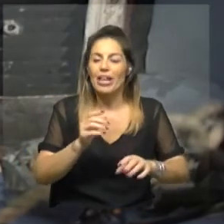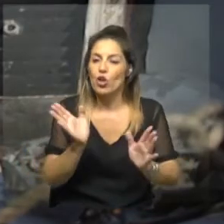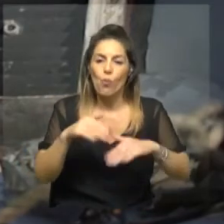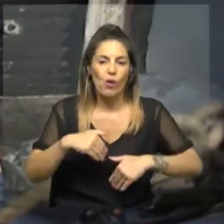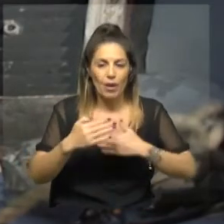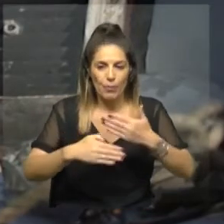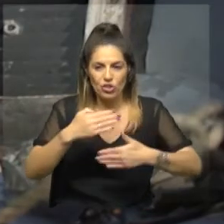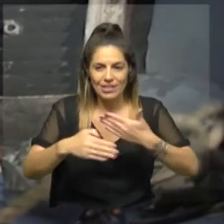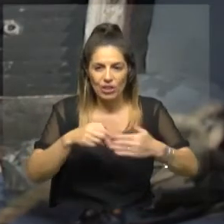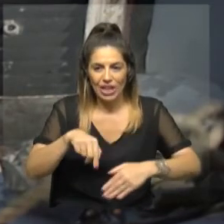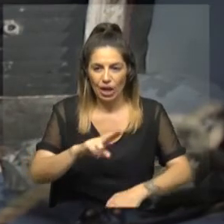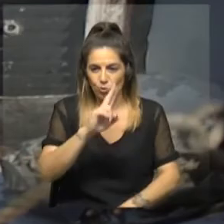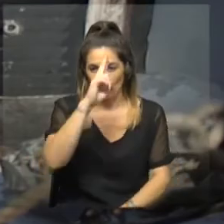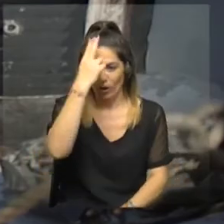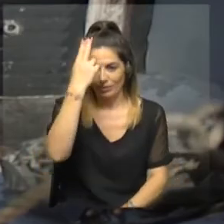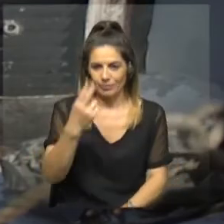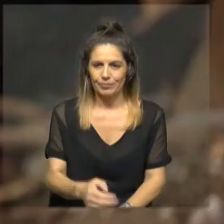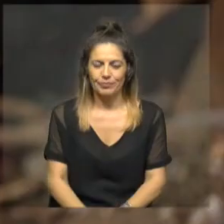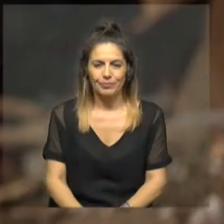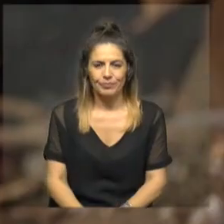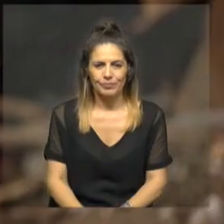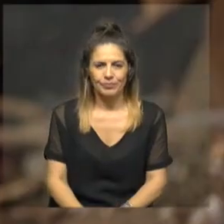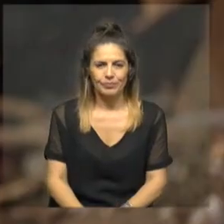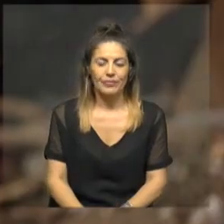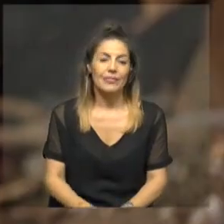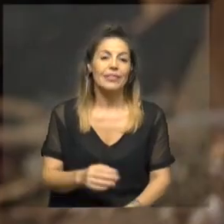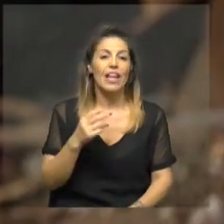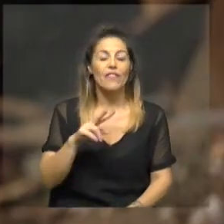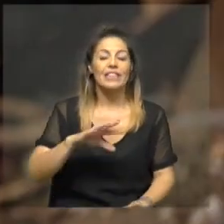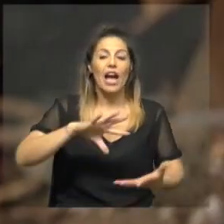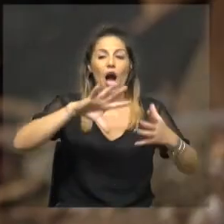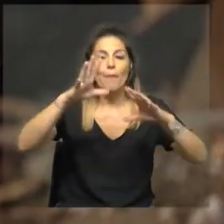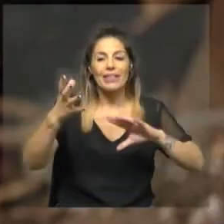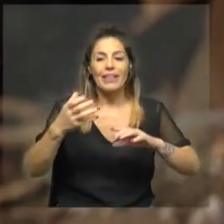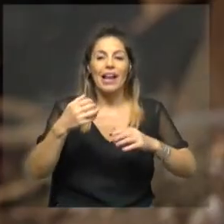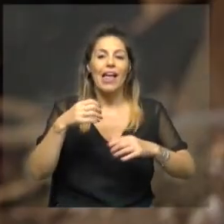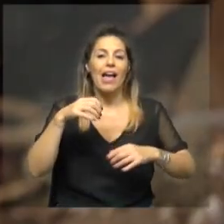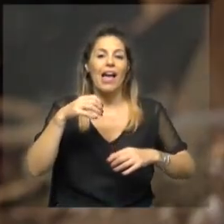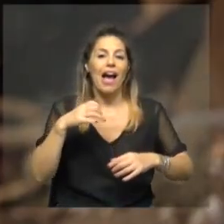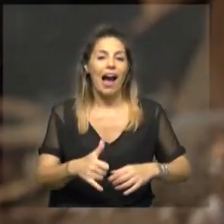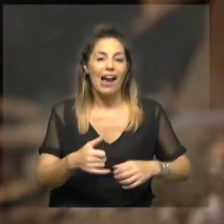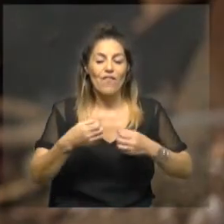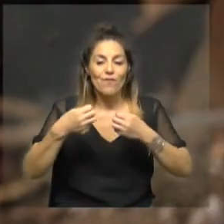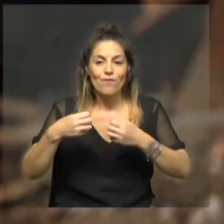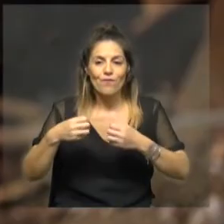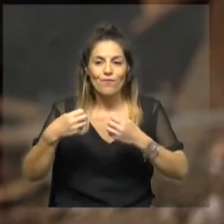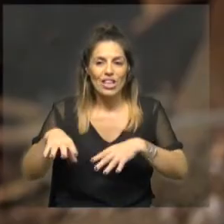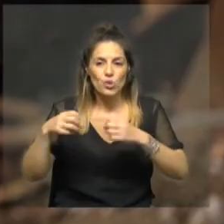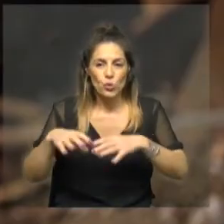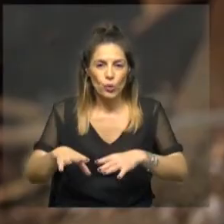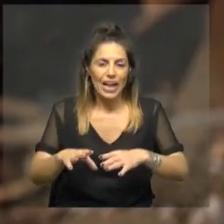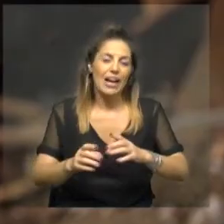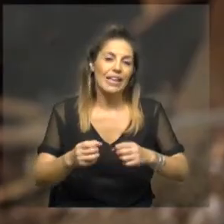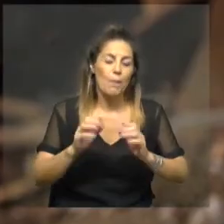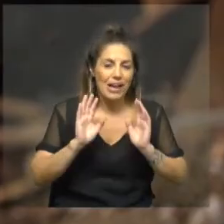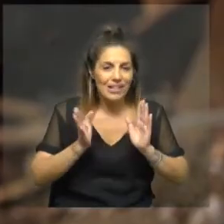en el país. Desde el punto de vista ambiental, nosotros tenemos residuos que hay que darle mayor atención, digamos, que otros. Hay algunos